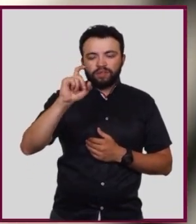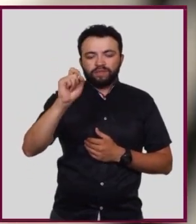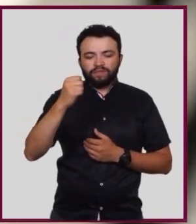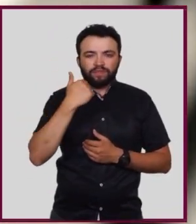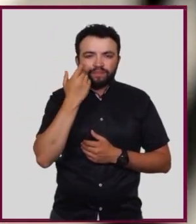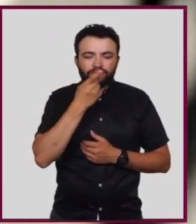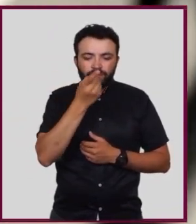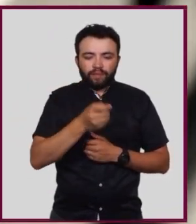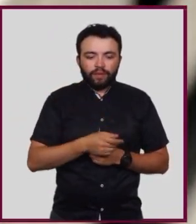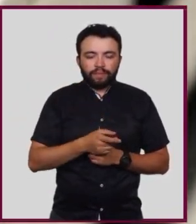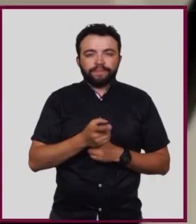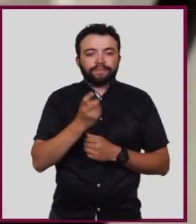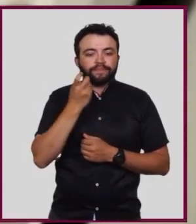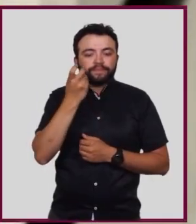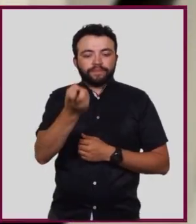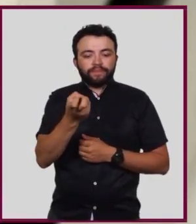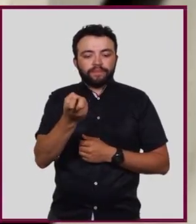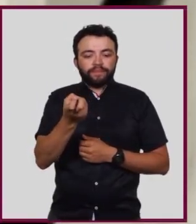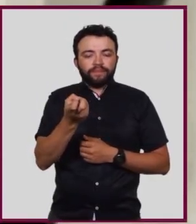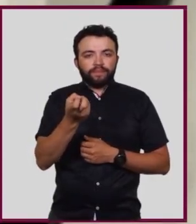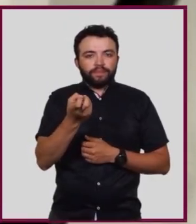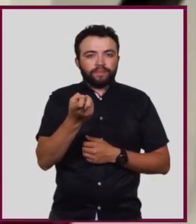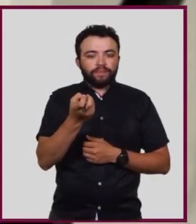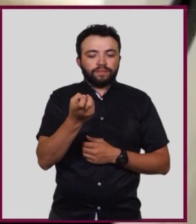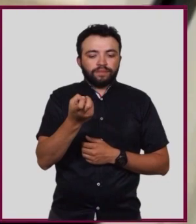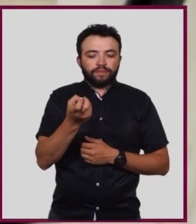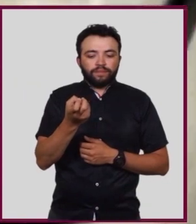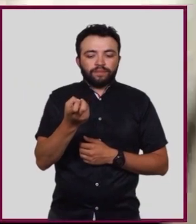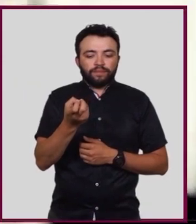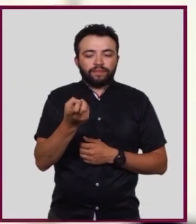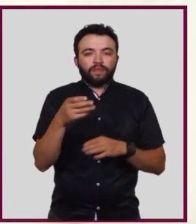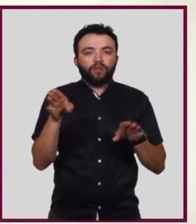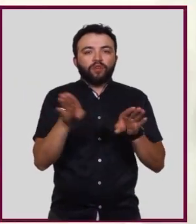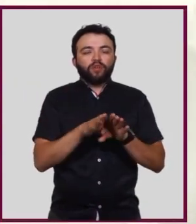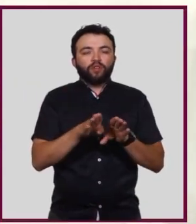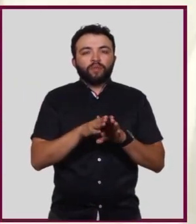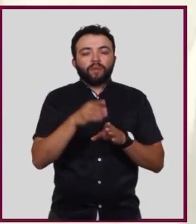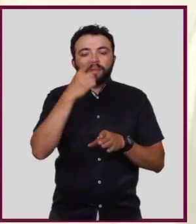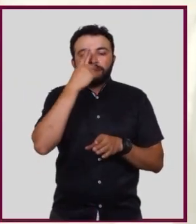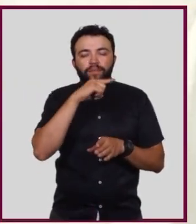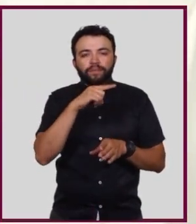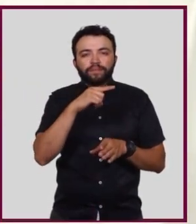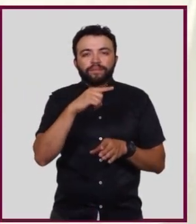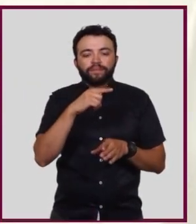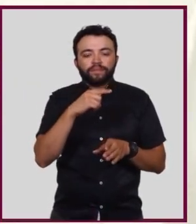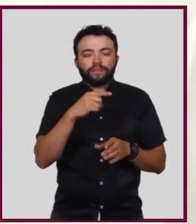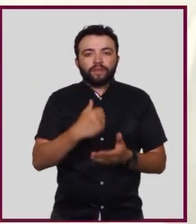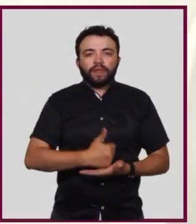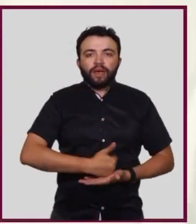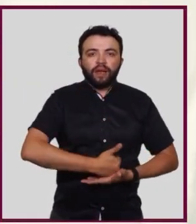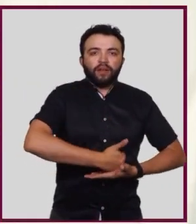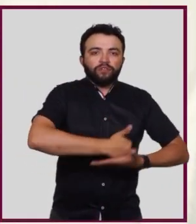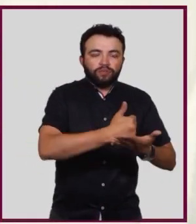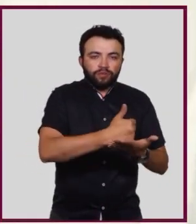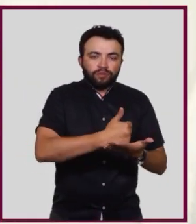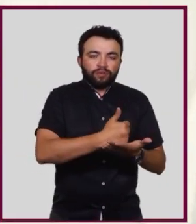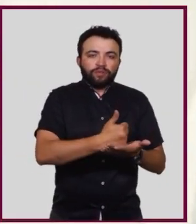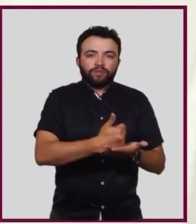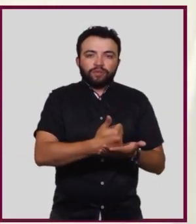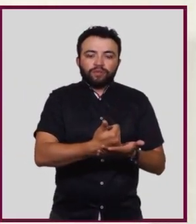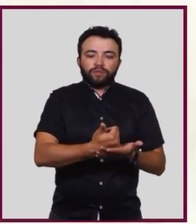desde una perspectiva ética, un curador es un facilitador, es quien